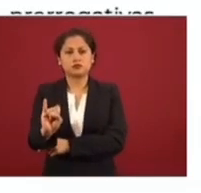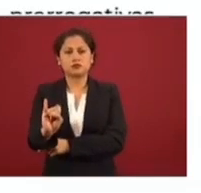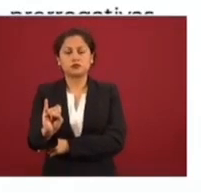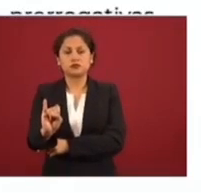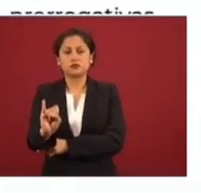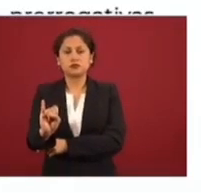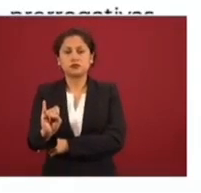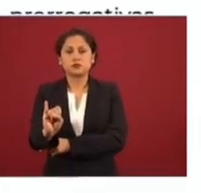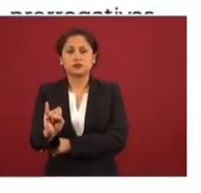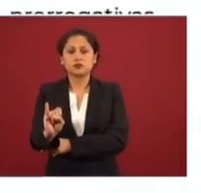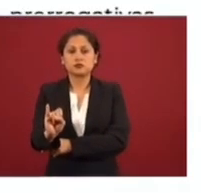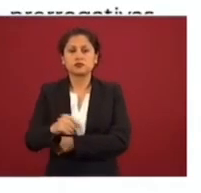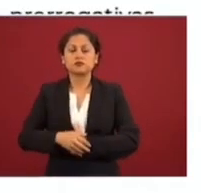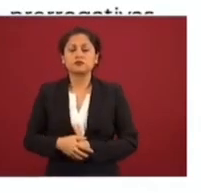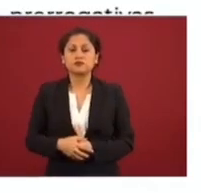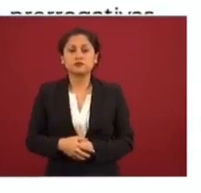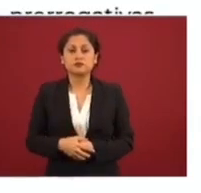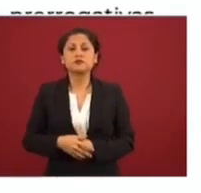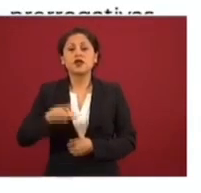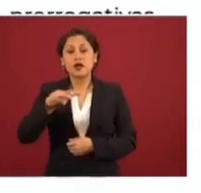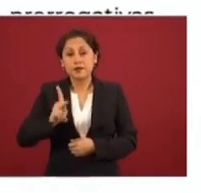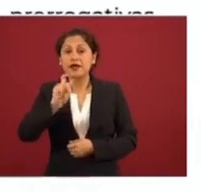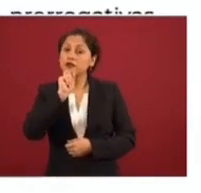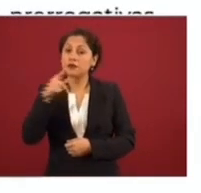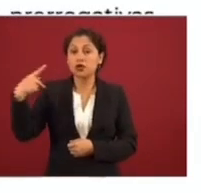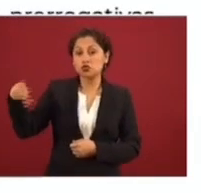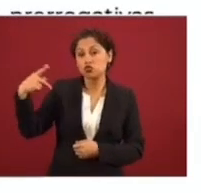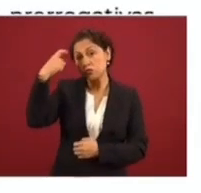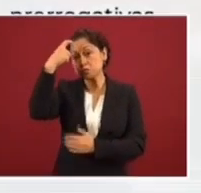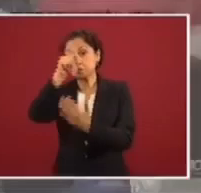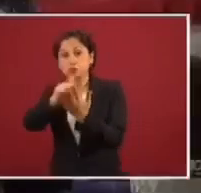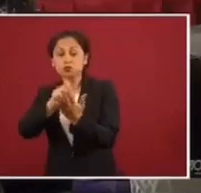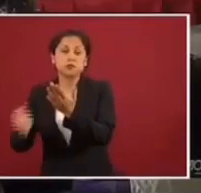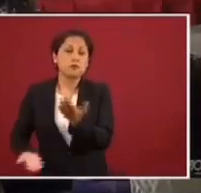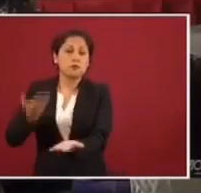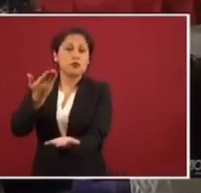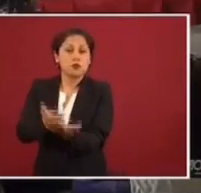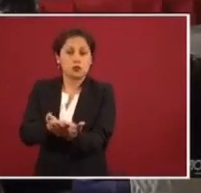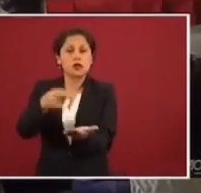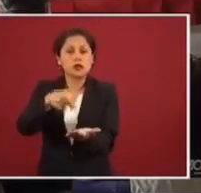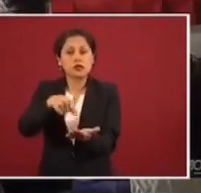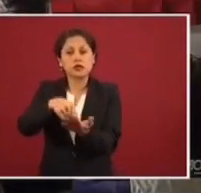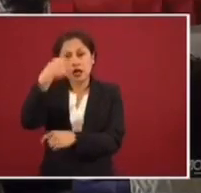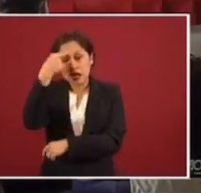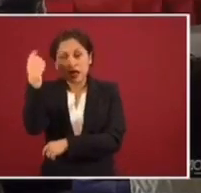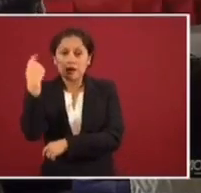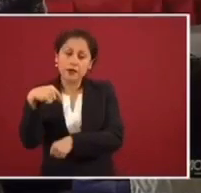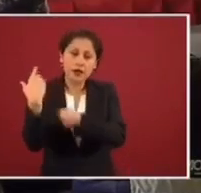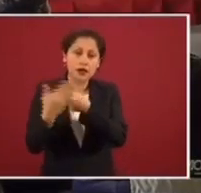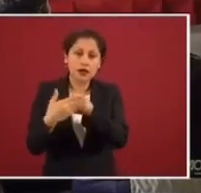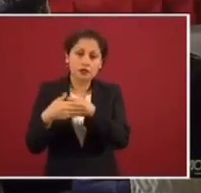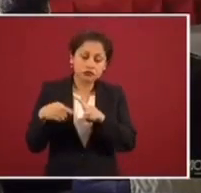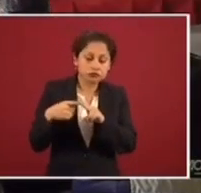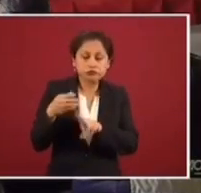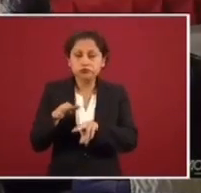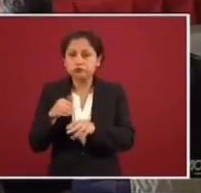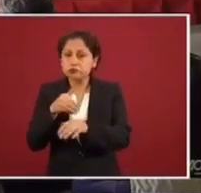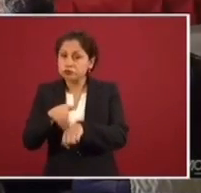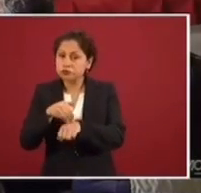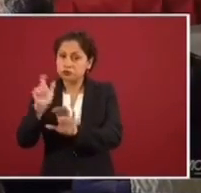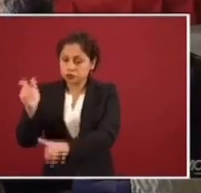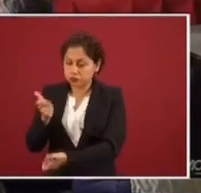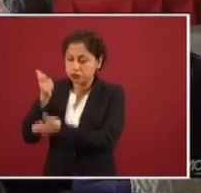y se prepara una propuesta a la vez para reducir su presupuesto y donar 3 meses de salario de